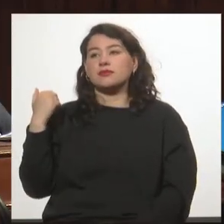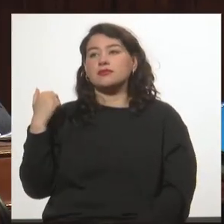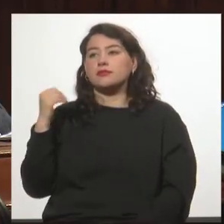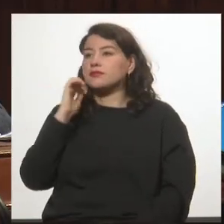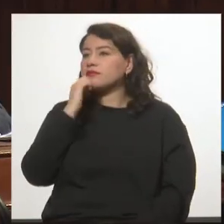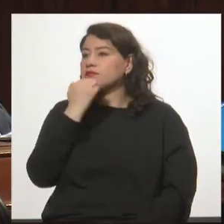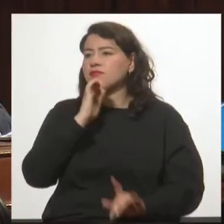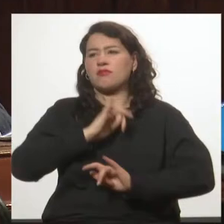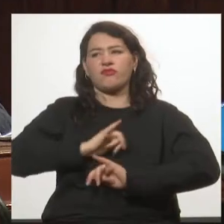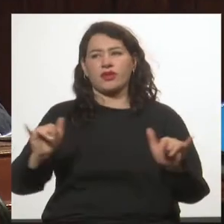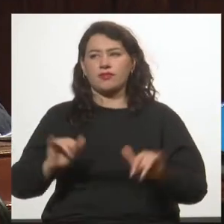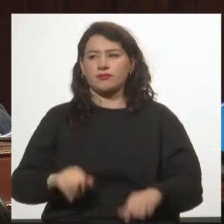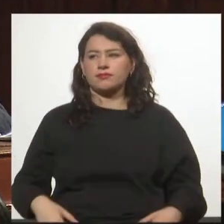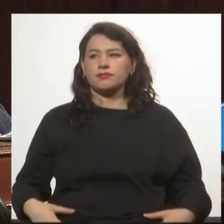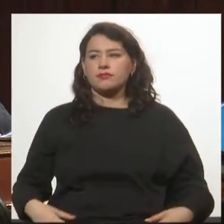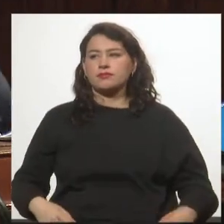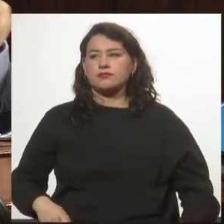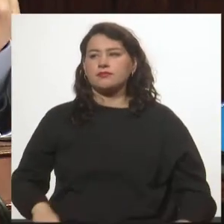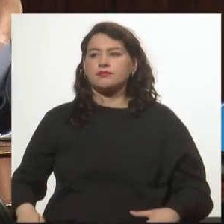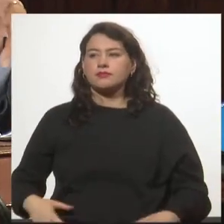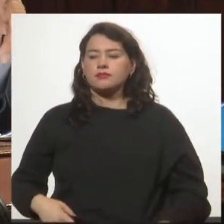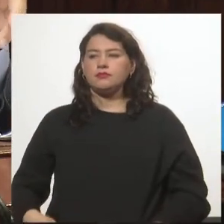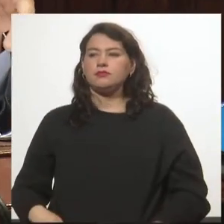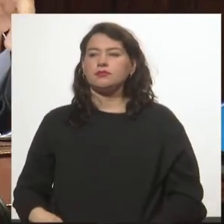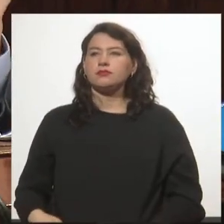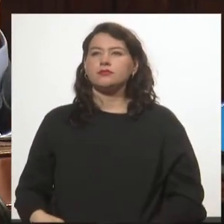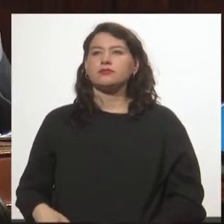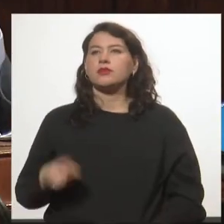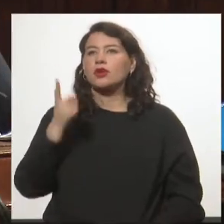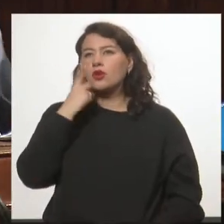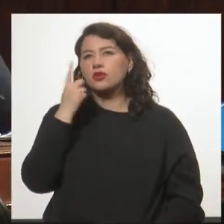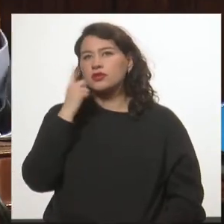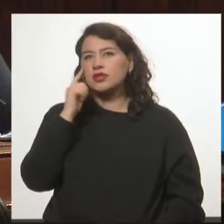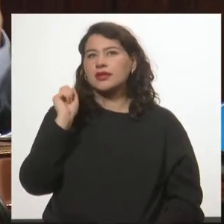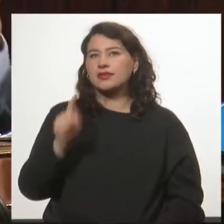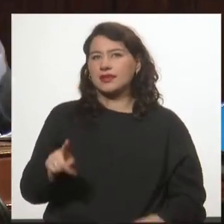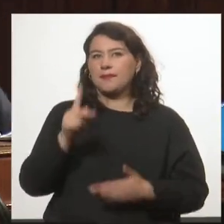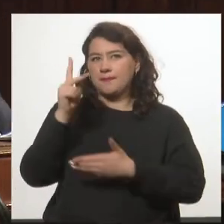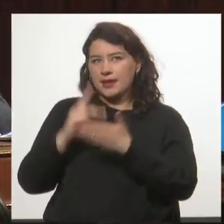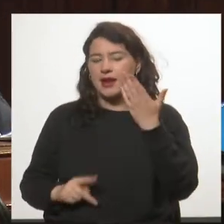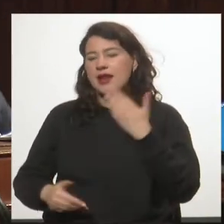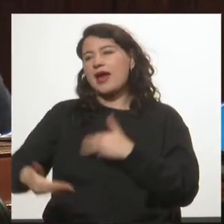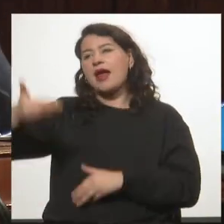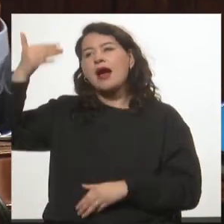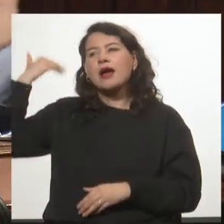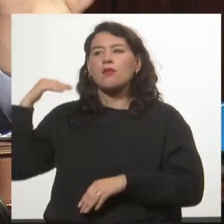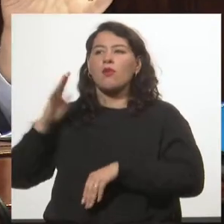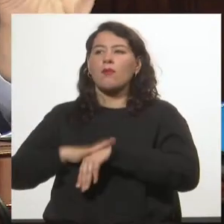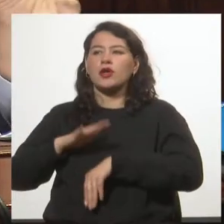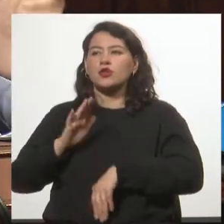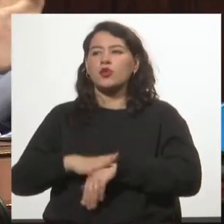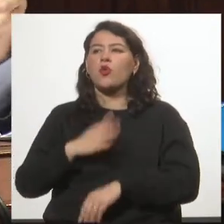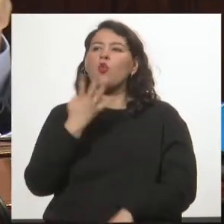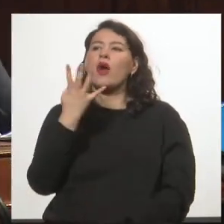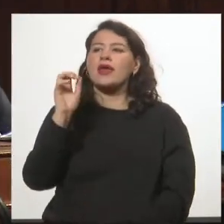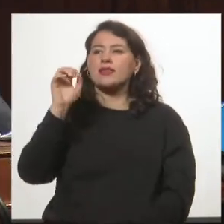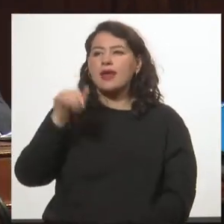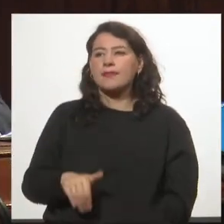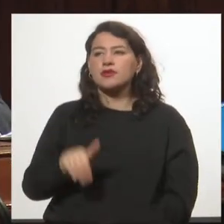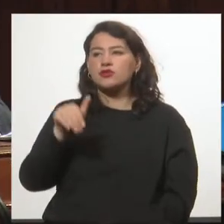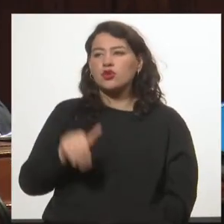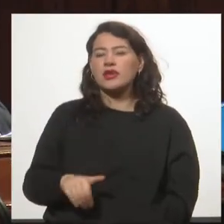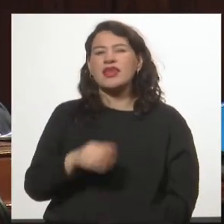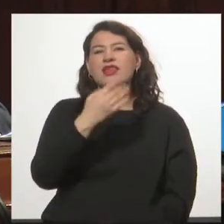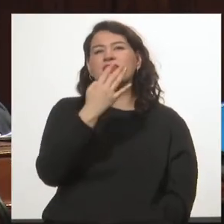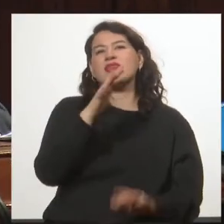secreto haber hecho conocer este plan en aquel momento el de los 40 millones de costos